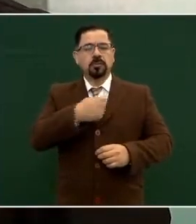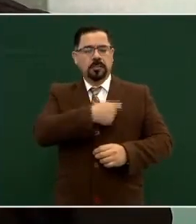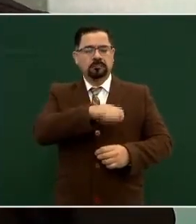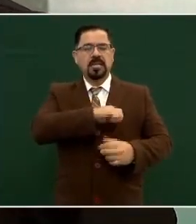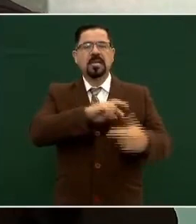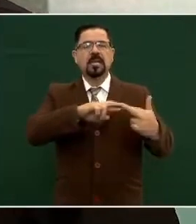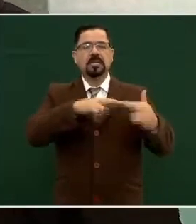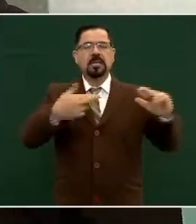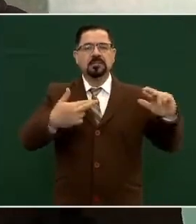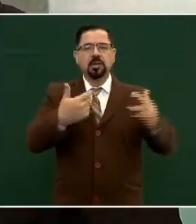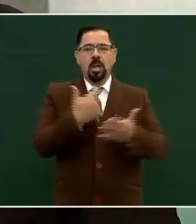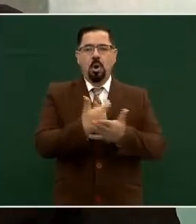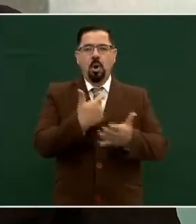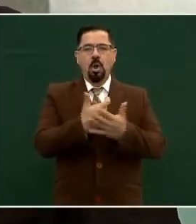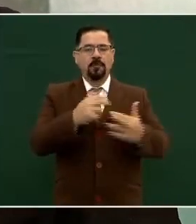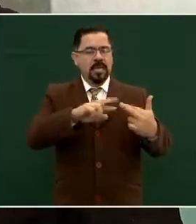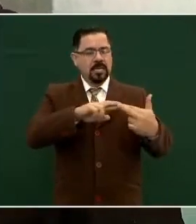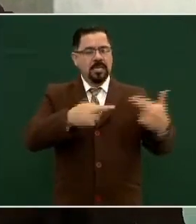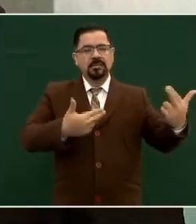luego, comercial,